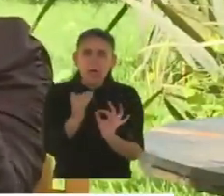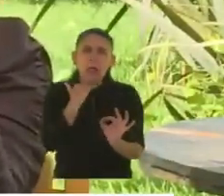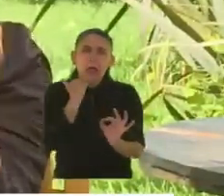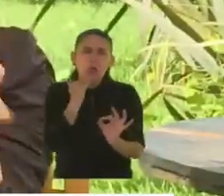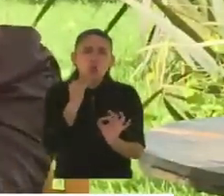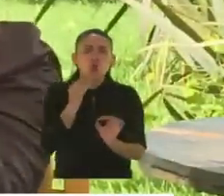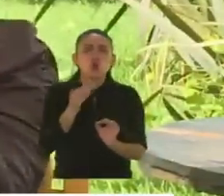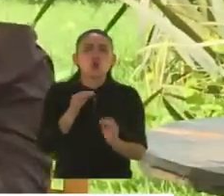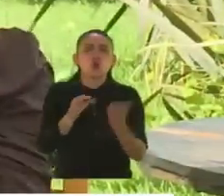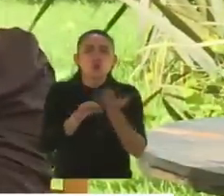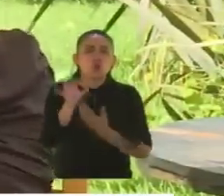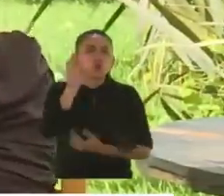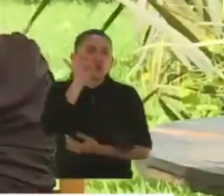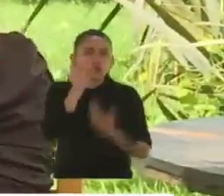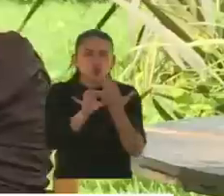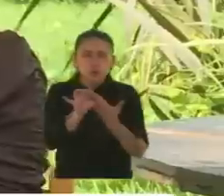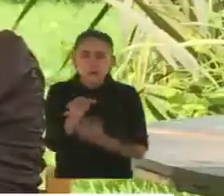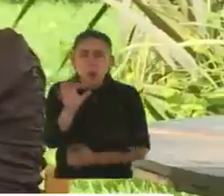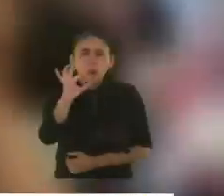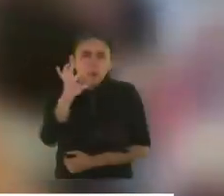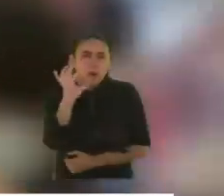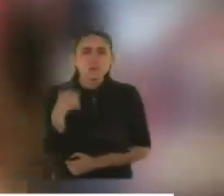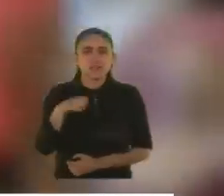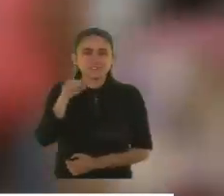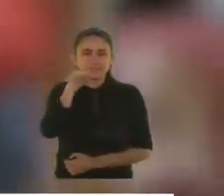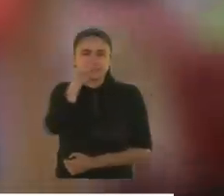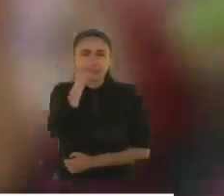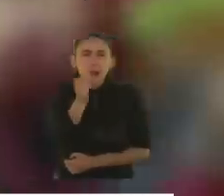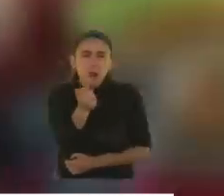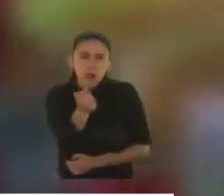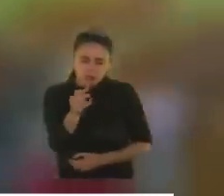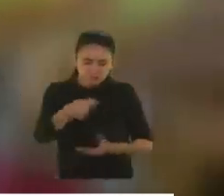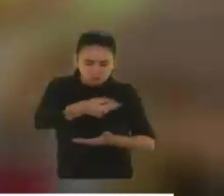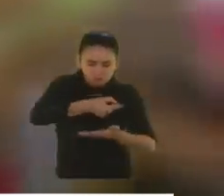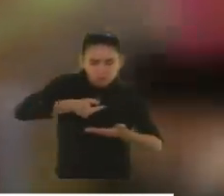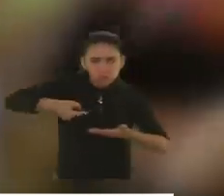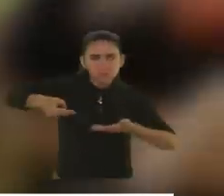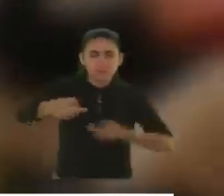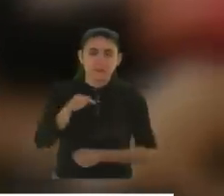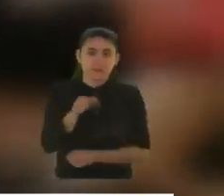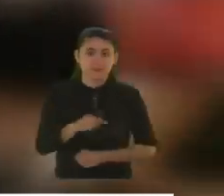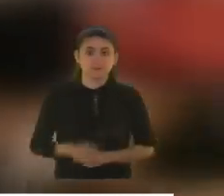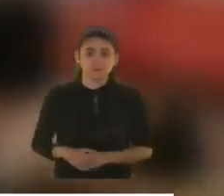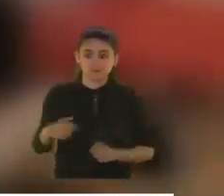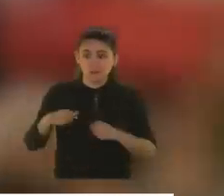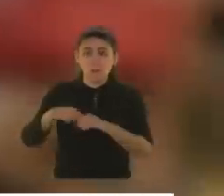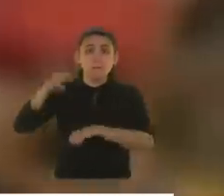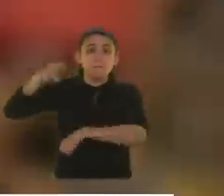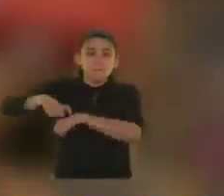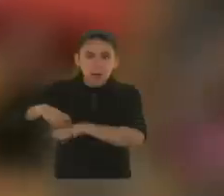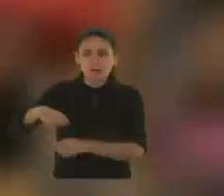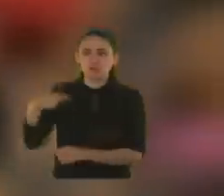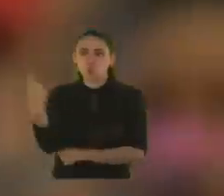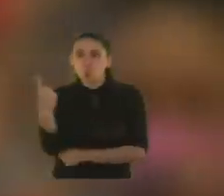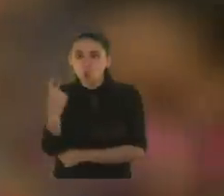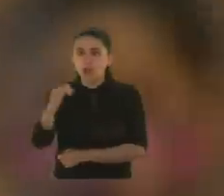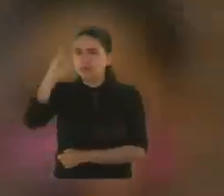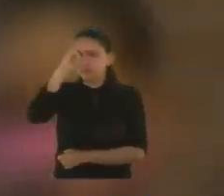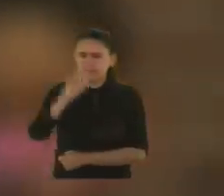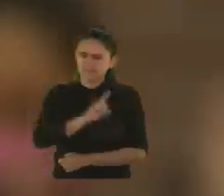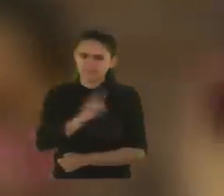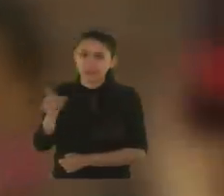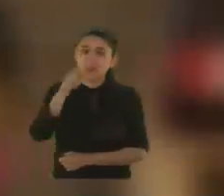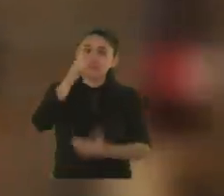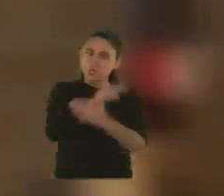unos tomaticos cherry o de unas zanahorias. El factor sorpresa en las loncheras no es aconsejable. Lo mejor es participar a los niños en su elaboración